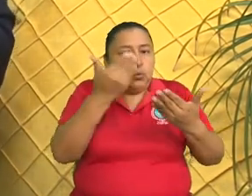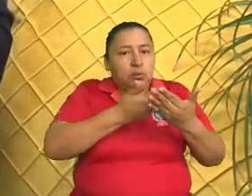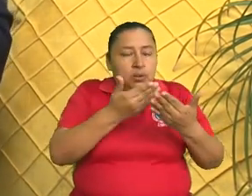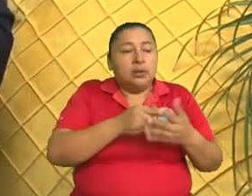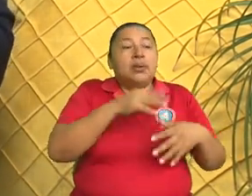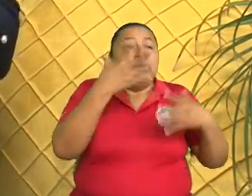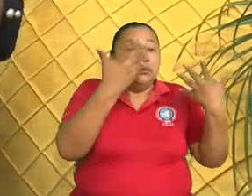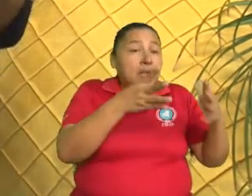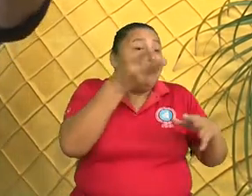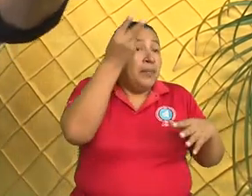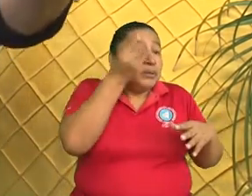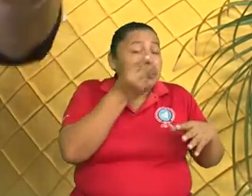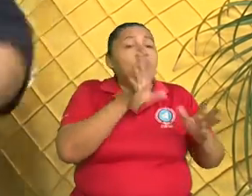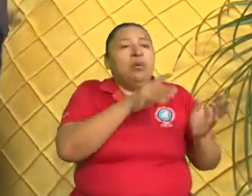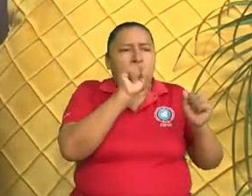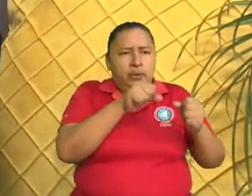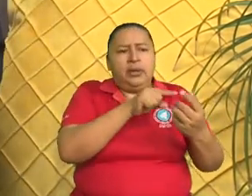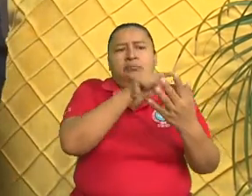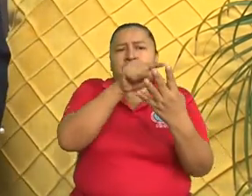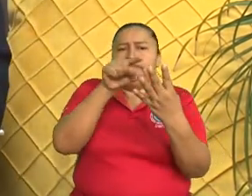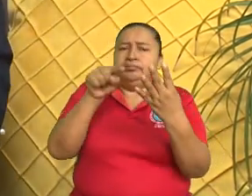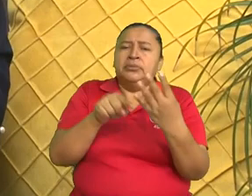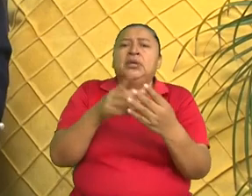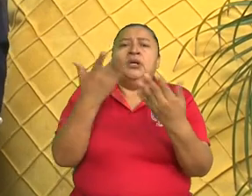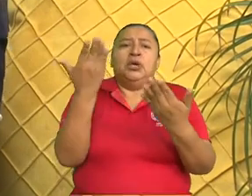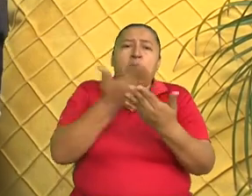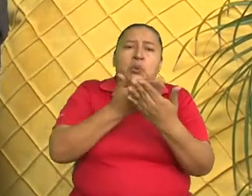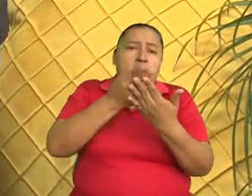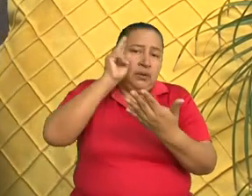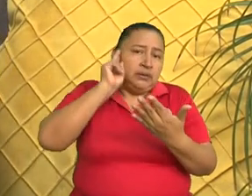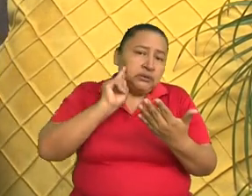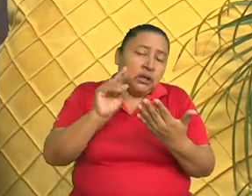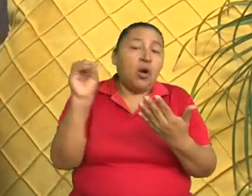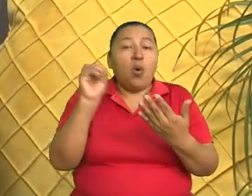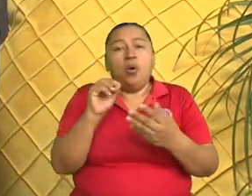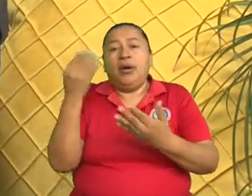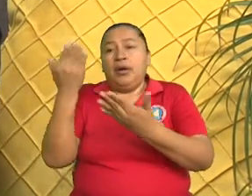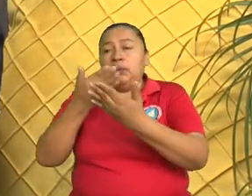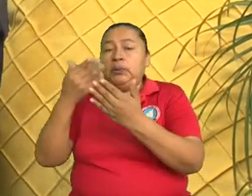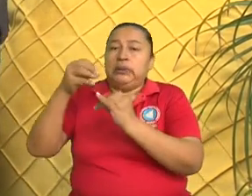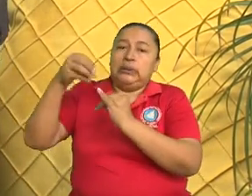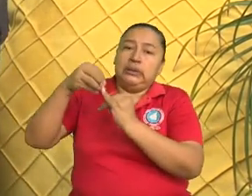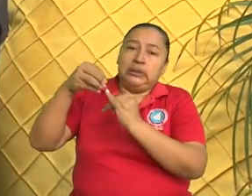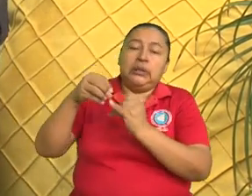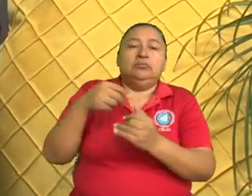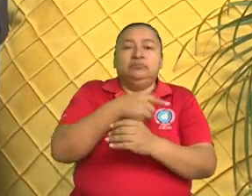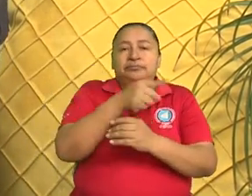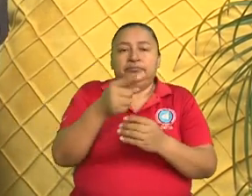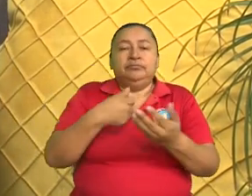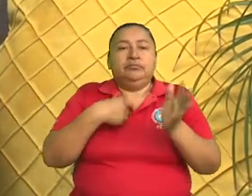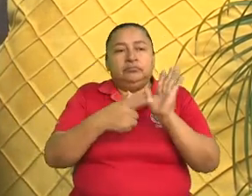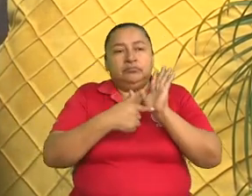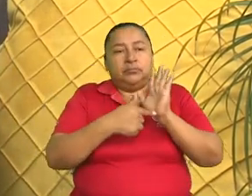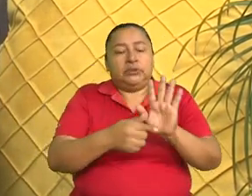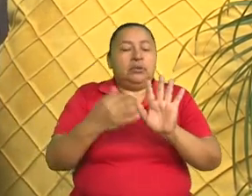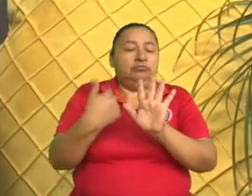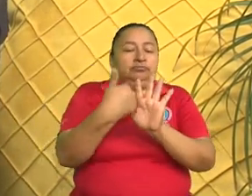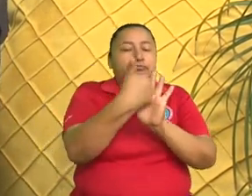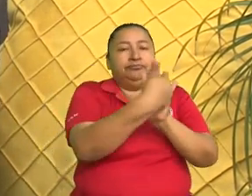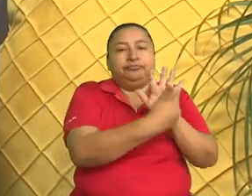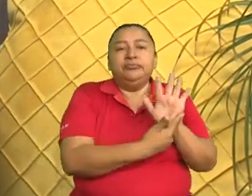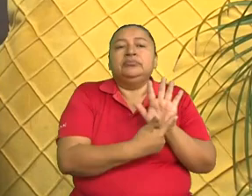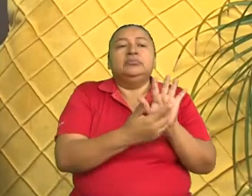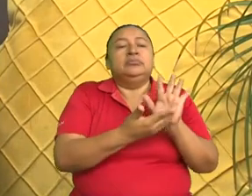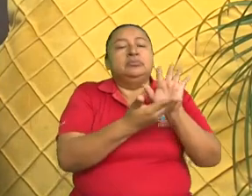después de bachiller tiene estas opciones. Entonces, tanto el CNU como el INATEC y el Ministerio de Educación presentan la oferta,